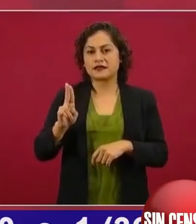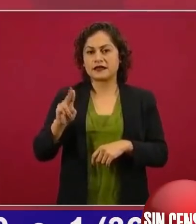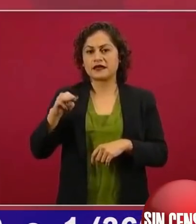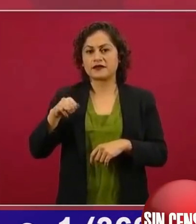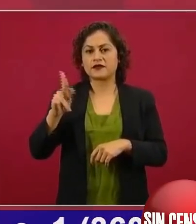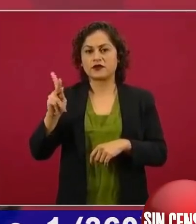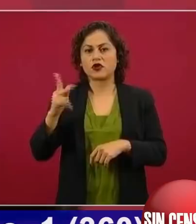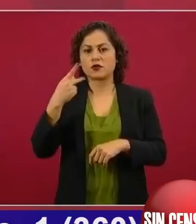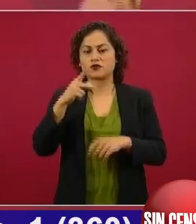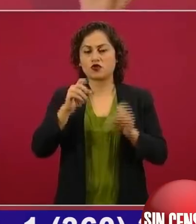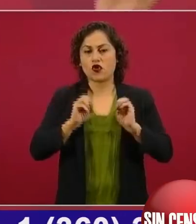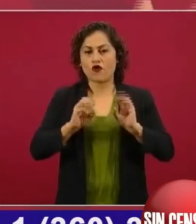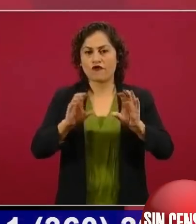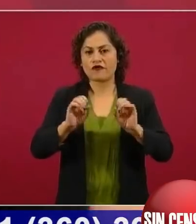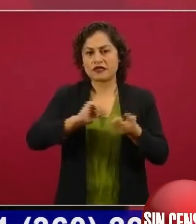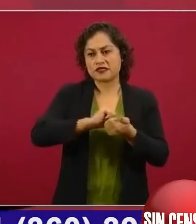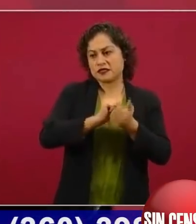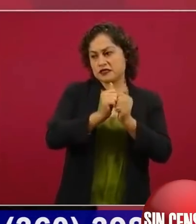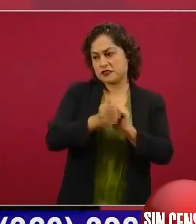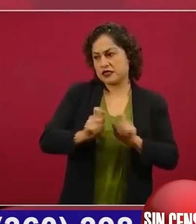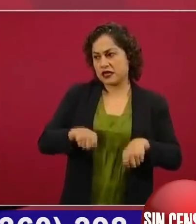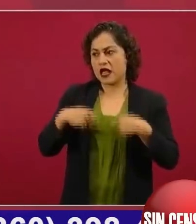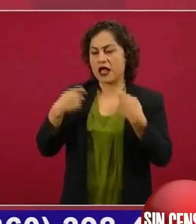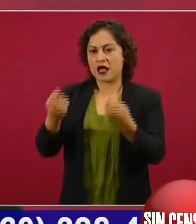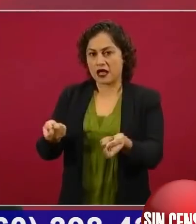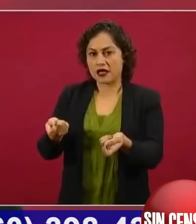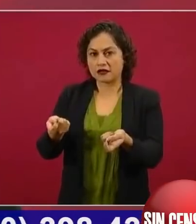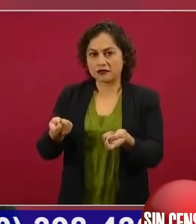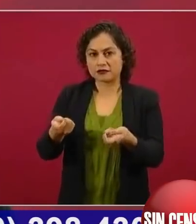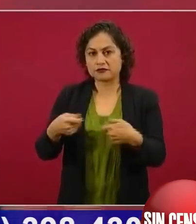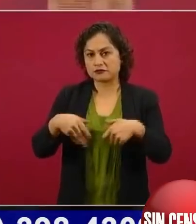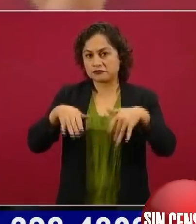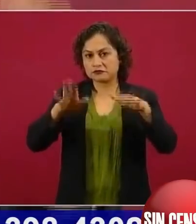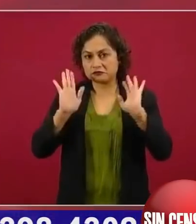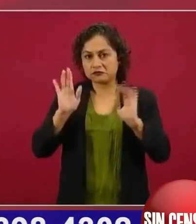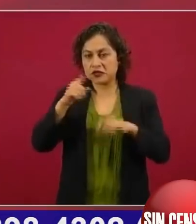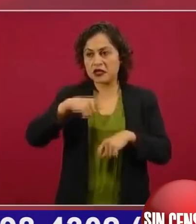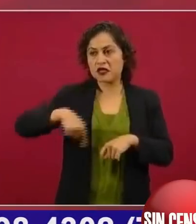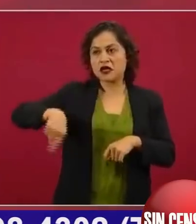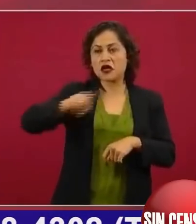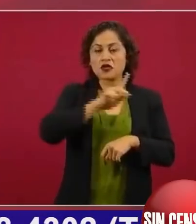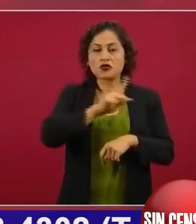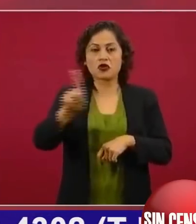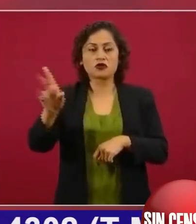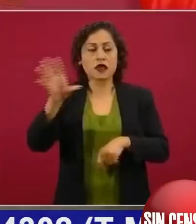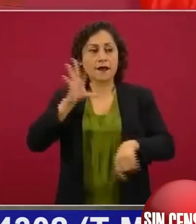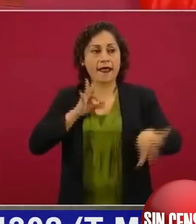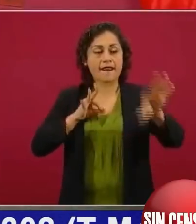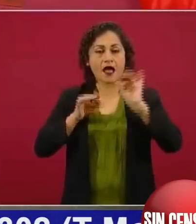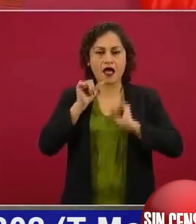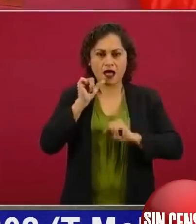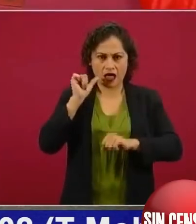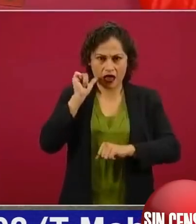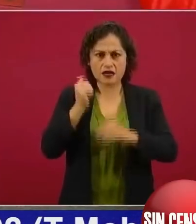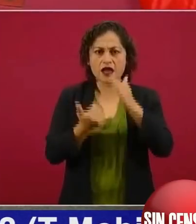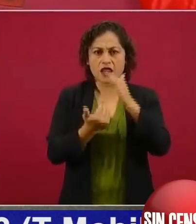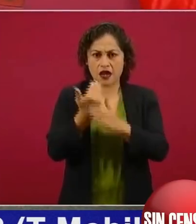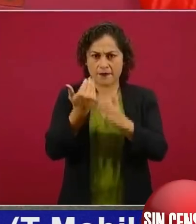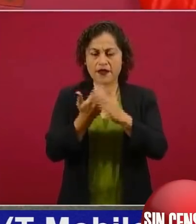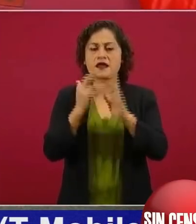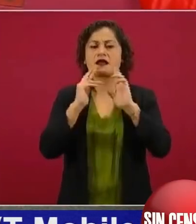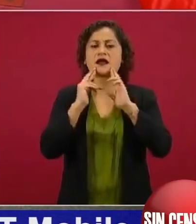transición, pues ya no hay más que hacer. Entonces eso ayer en la mañana en la reunión de